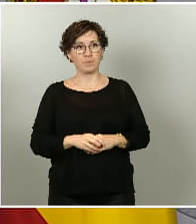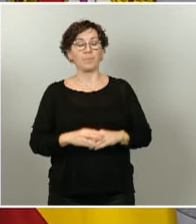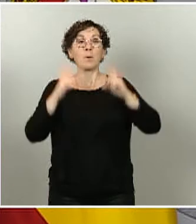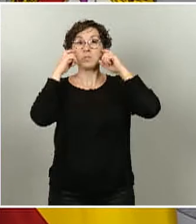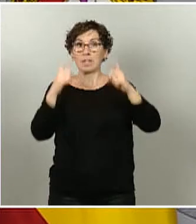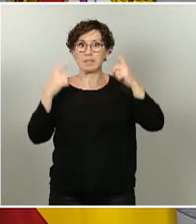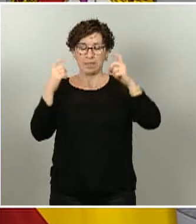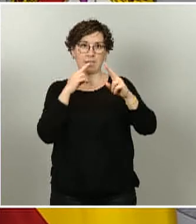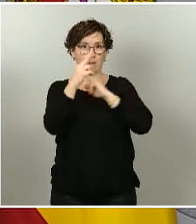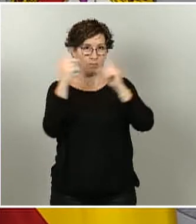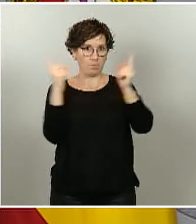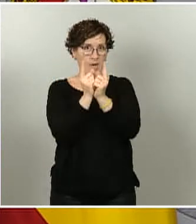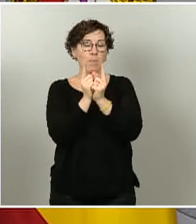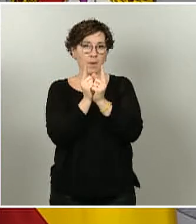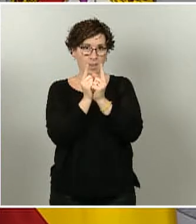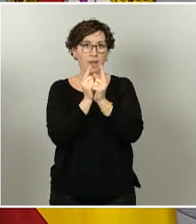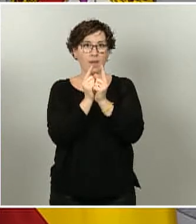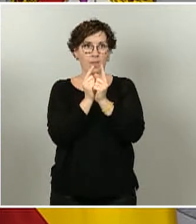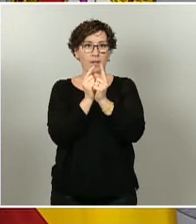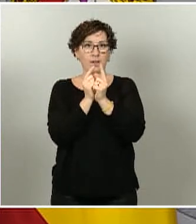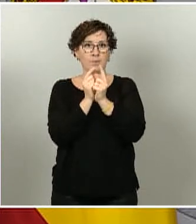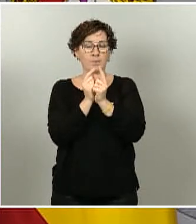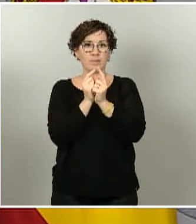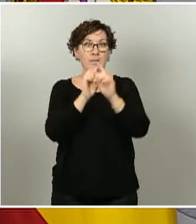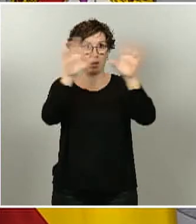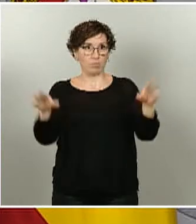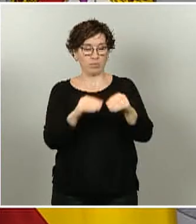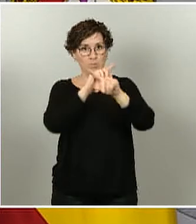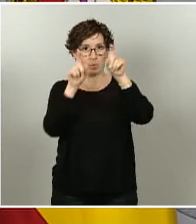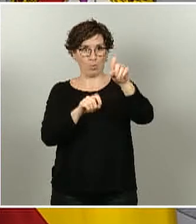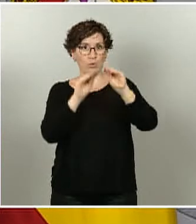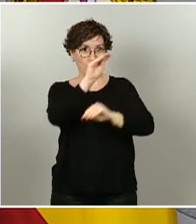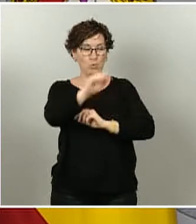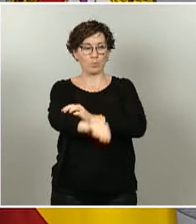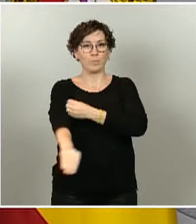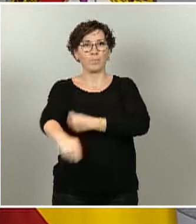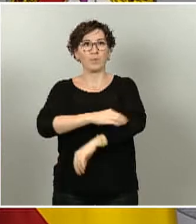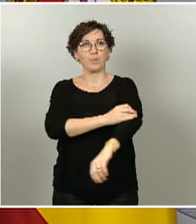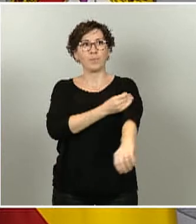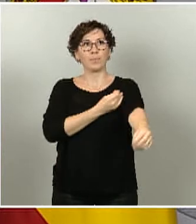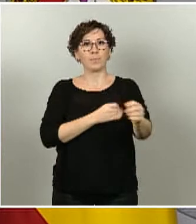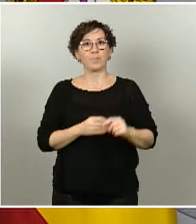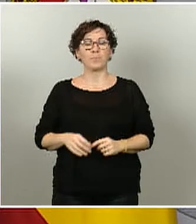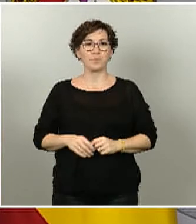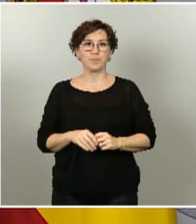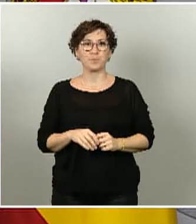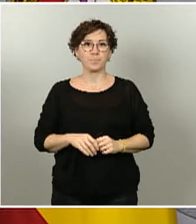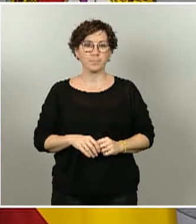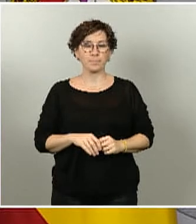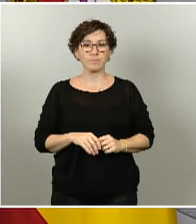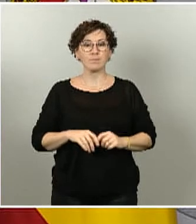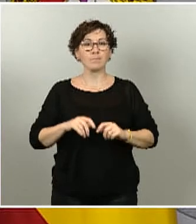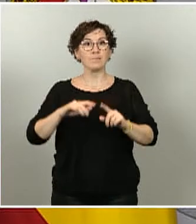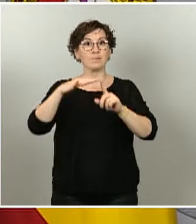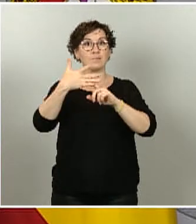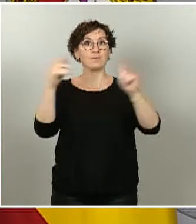contestación para el conjunto de sus preguntas. Mire, nosotros hemos aprobado el estado de alarma que suscitaba mayor consenso con el conjunto